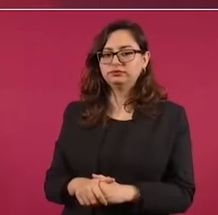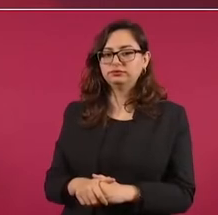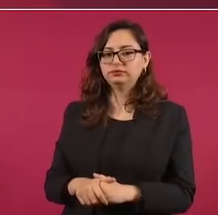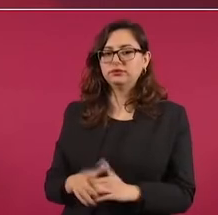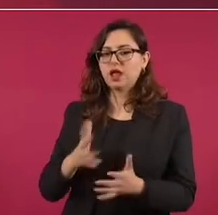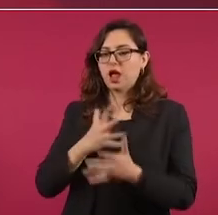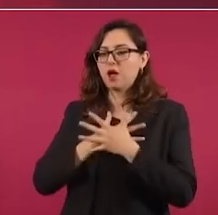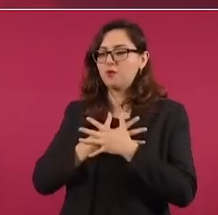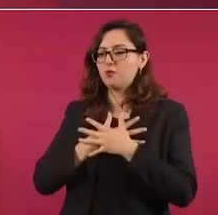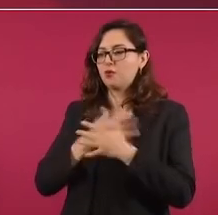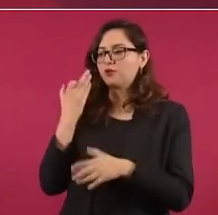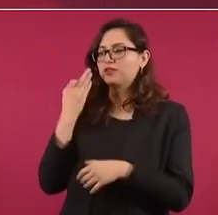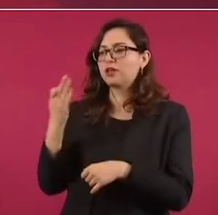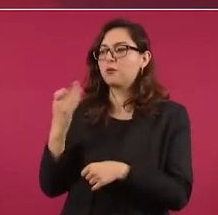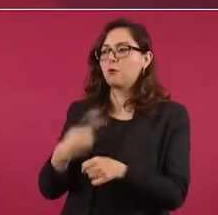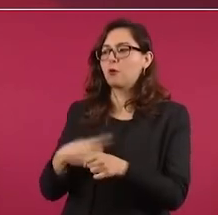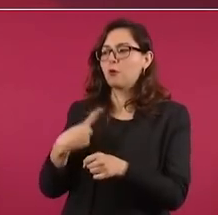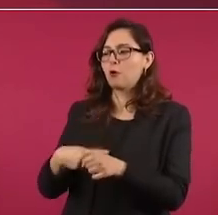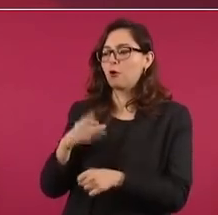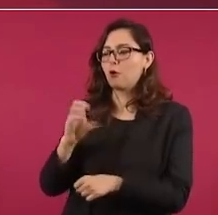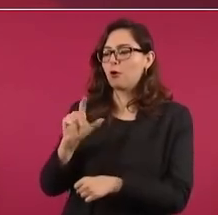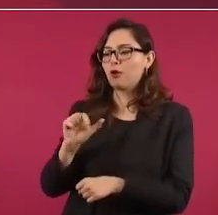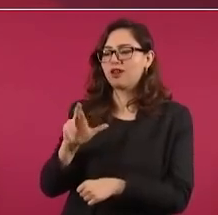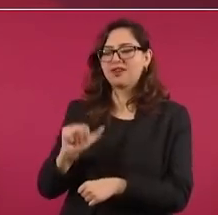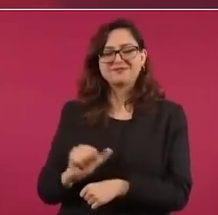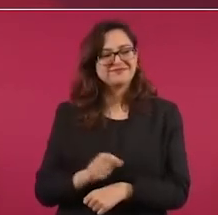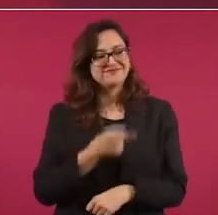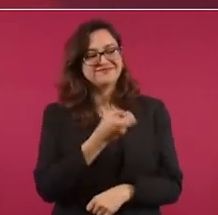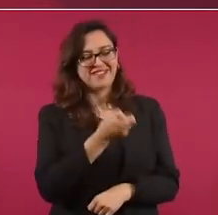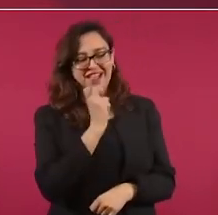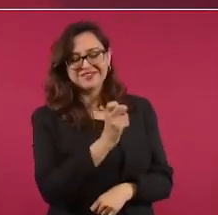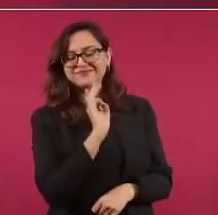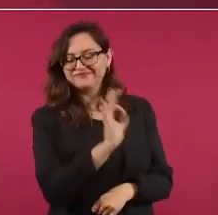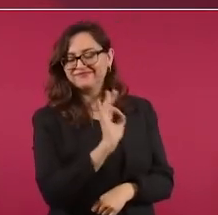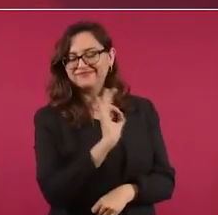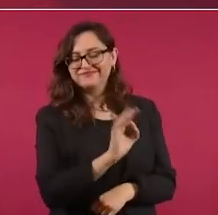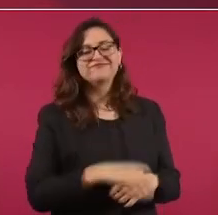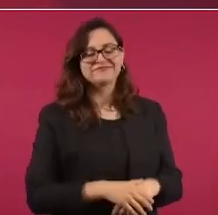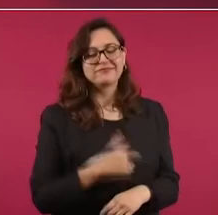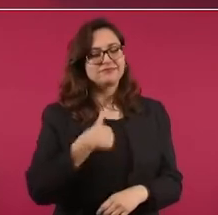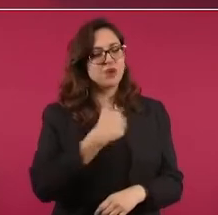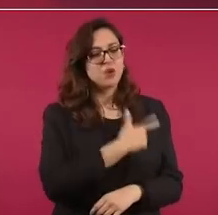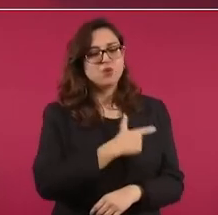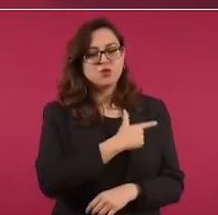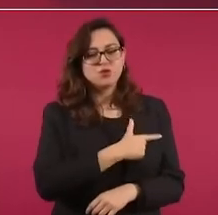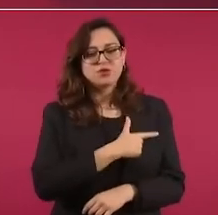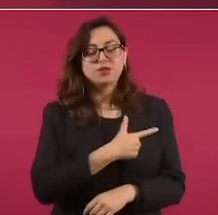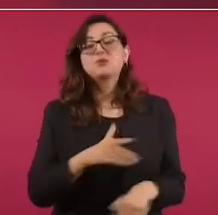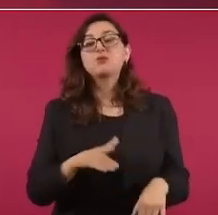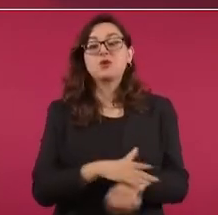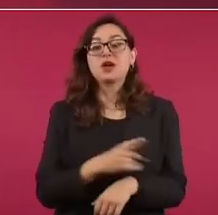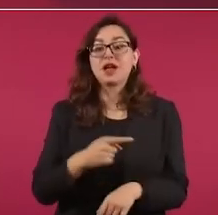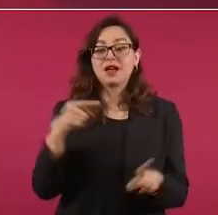El amor en los tiempos del cólera. Sí, él mismo